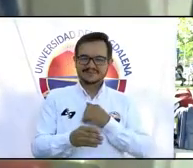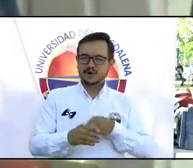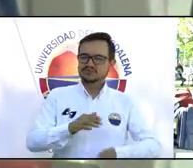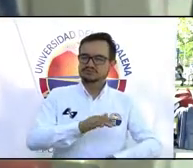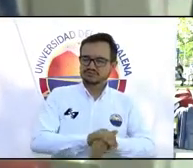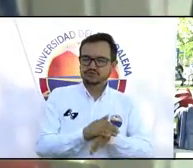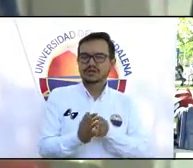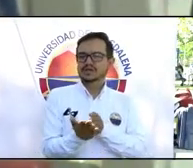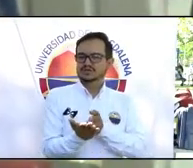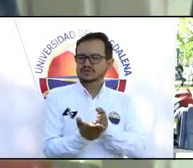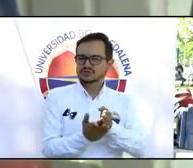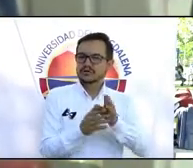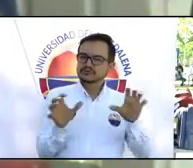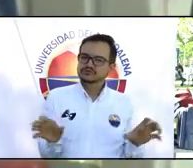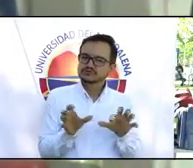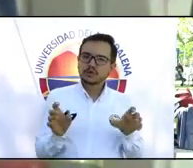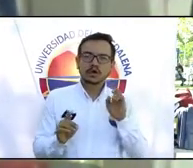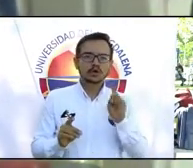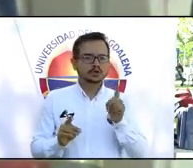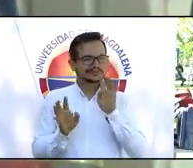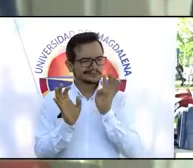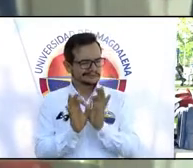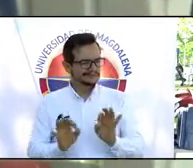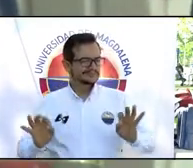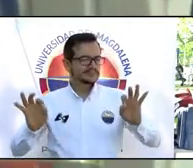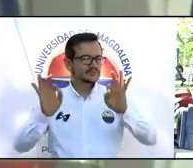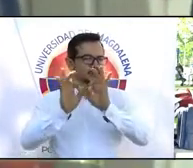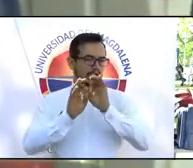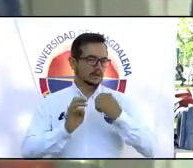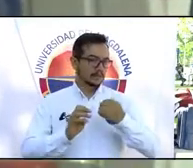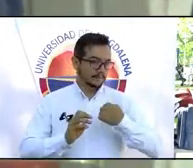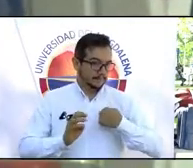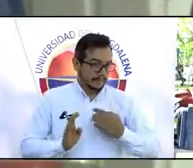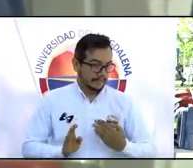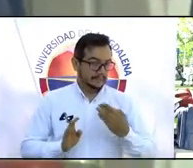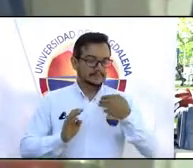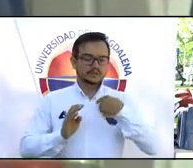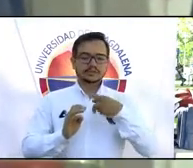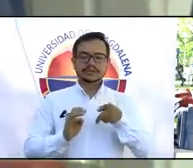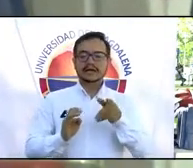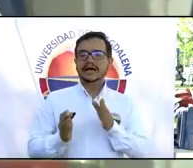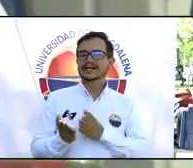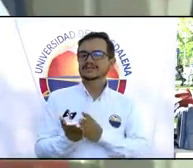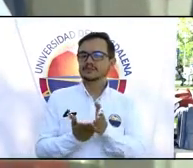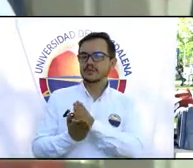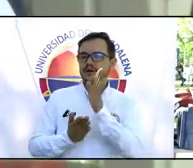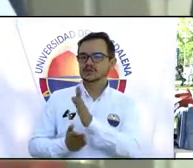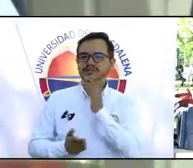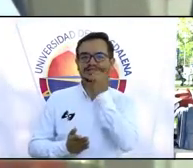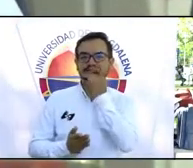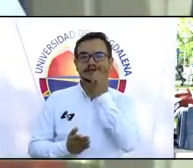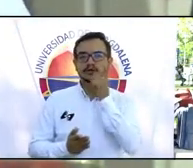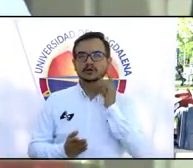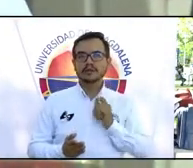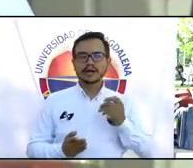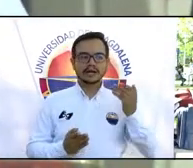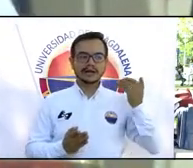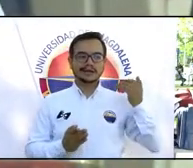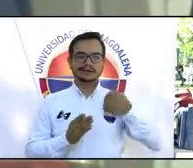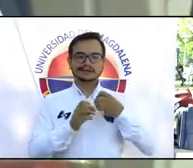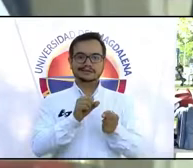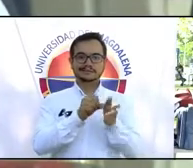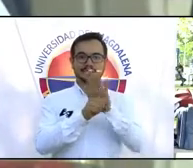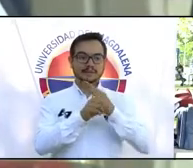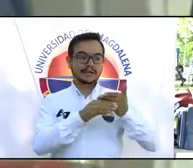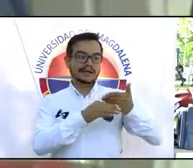porque creo que es muy importante en el caso del programa de odontología, porque hace 2 años largos antes de pandemia estábamos aquí